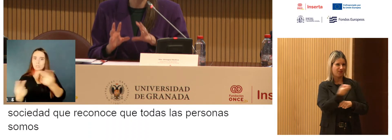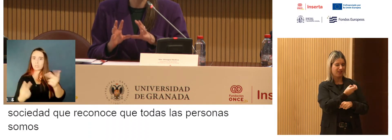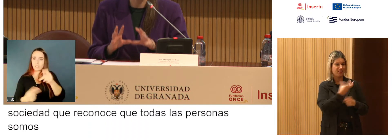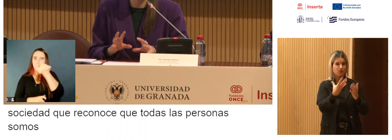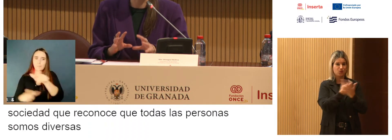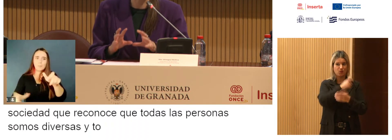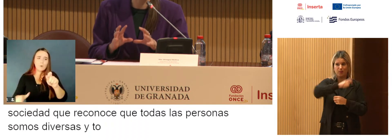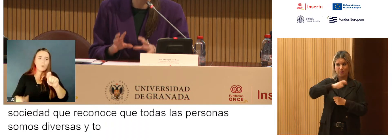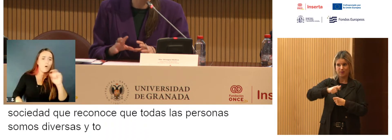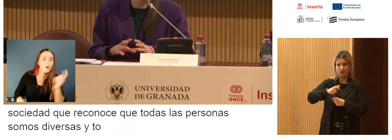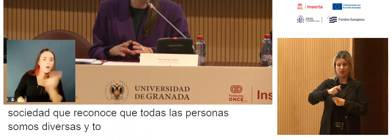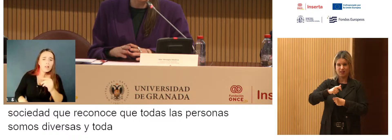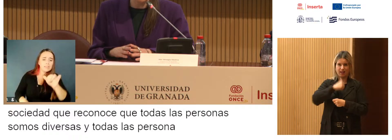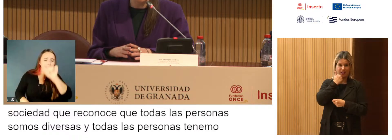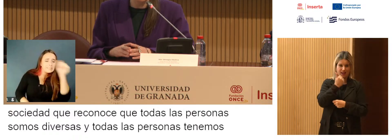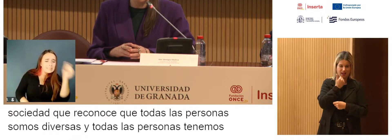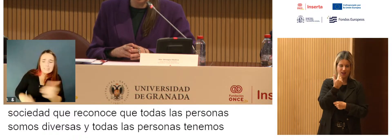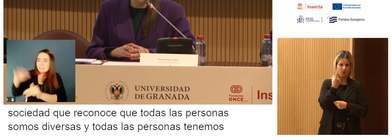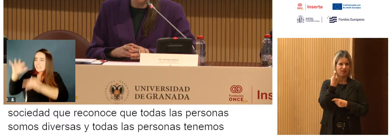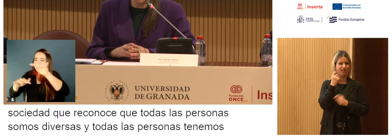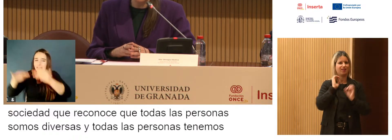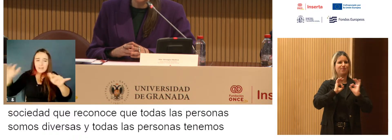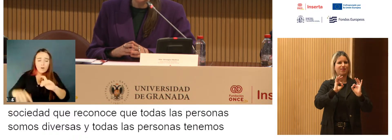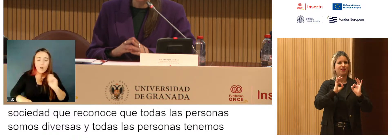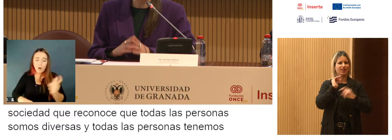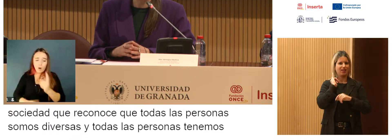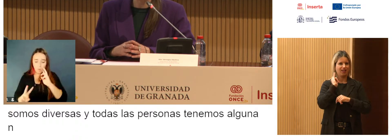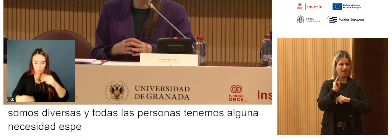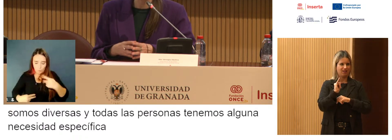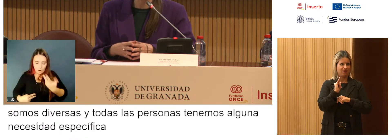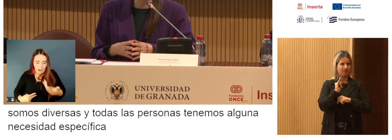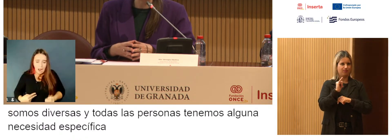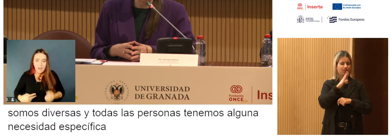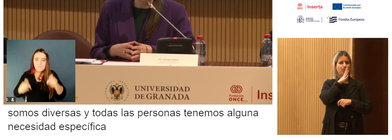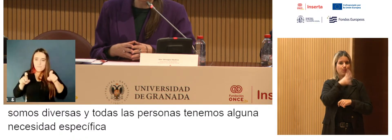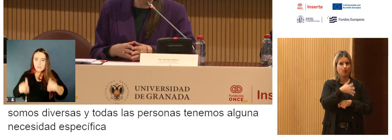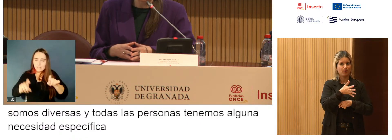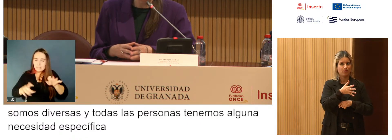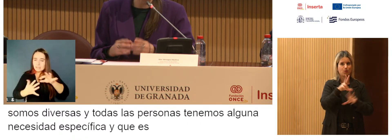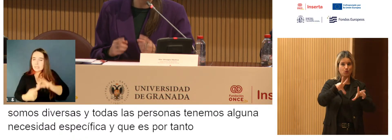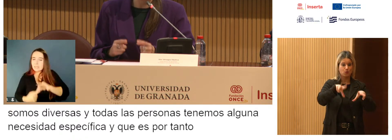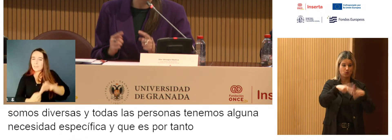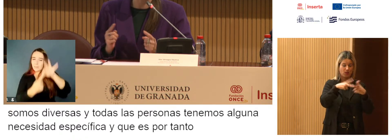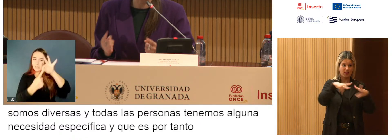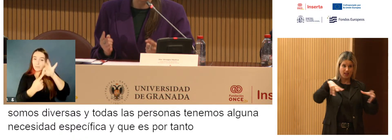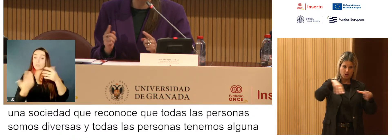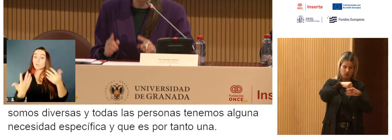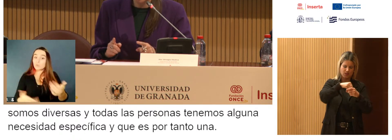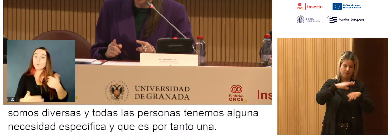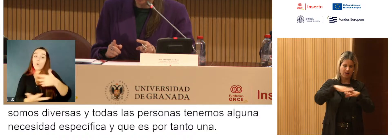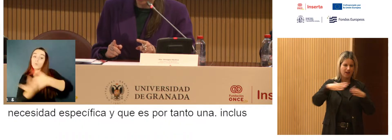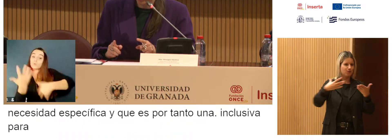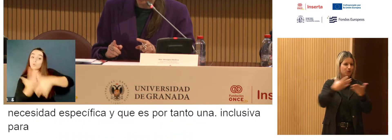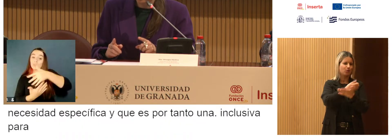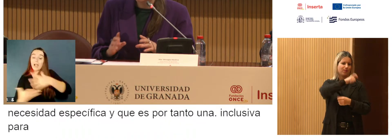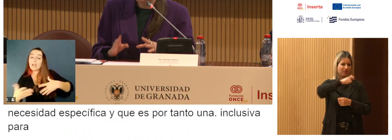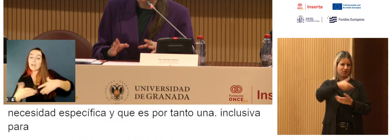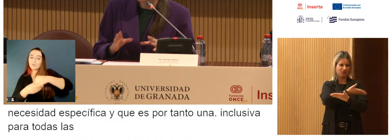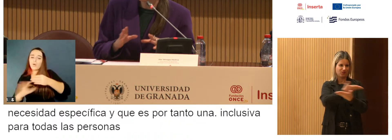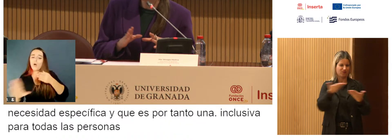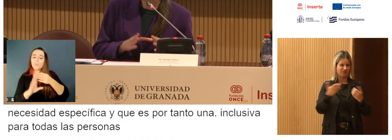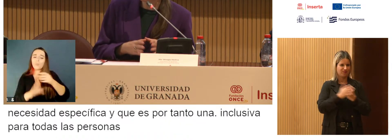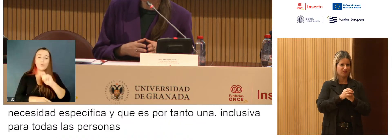las personas tenemos alguna necesidad específica y que es, por tanto, una sociedad inclusiva para todas las personas,